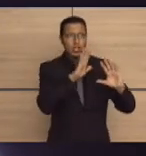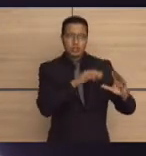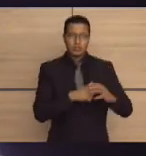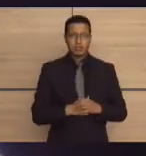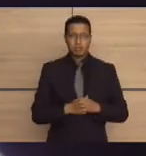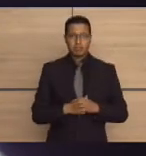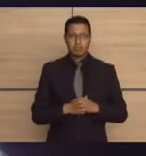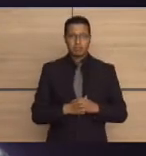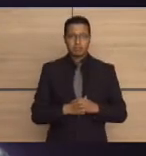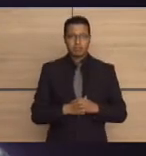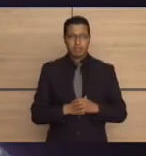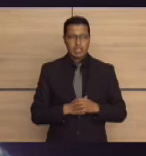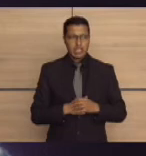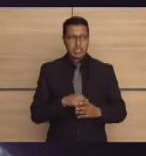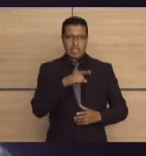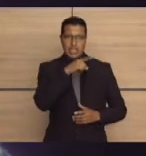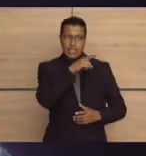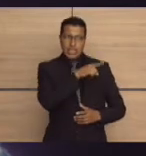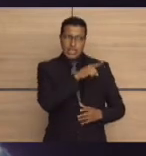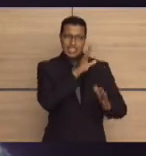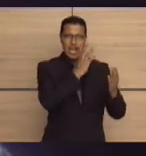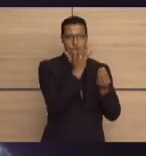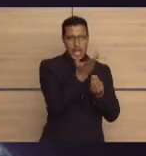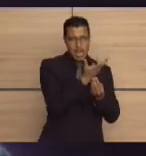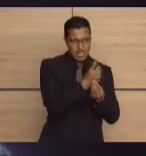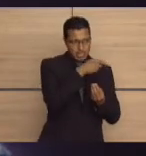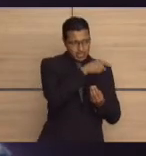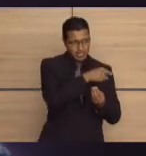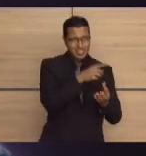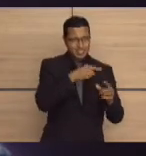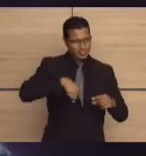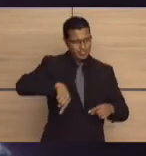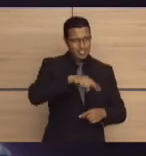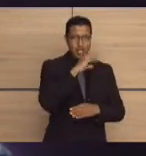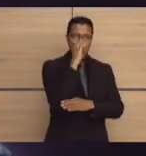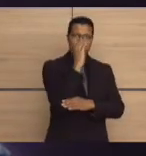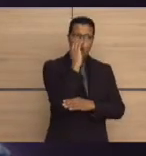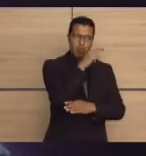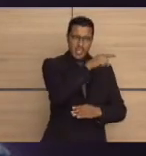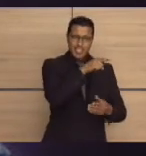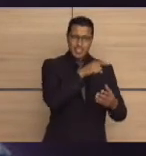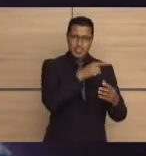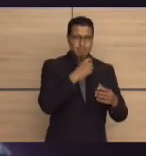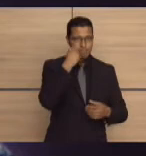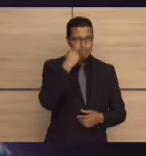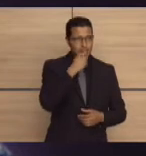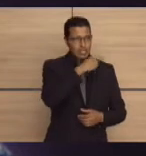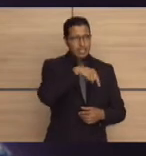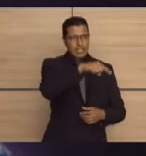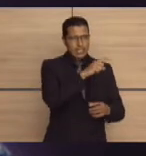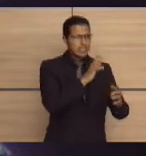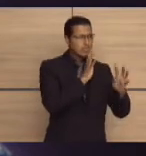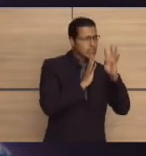Si uno de los fundamentos artísticos de nuestra nacionalidad, si uno de los fundamentos estéticos de